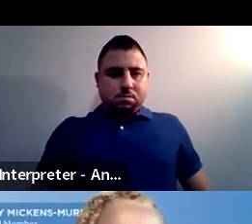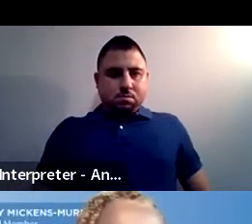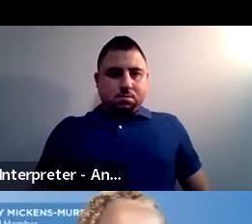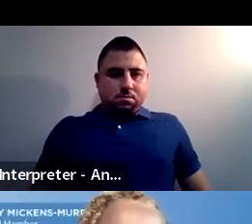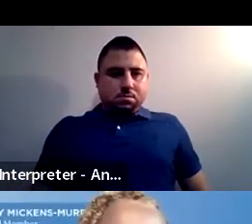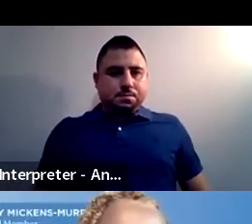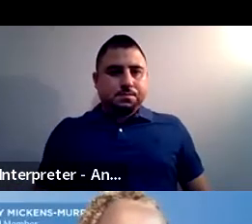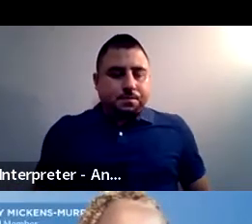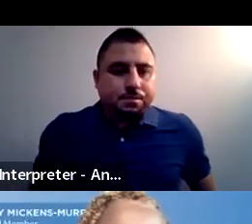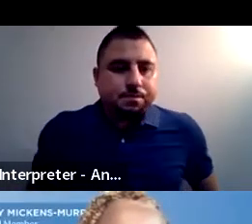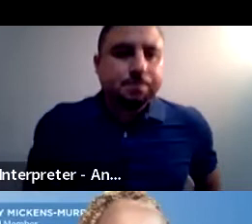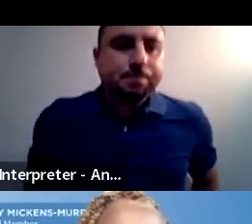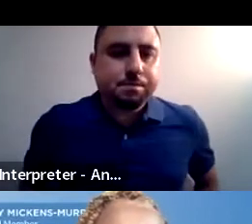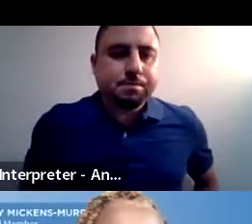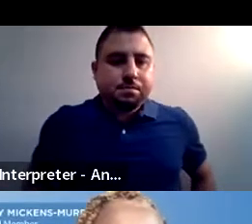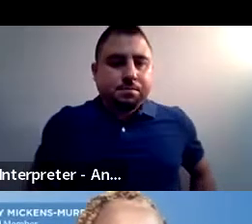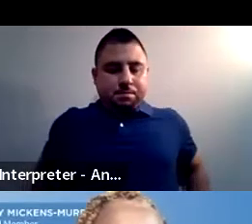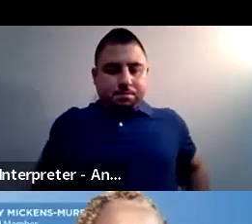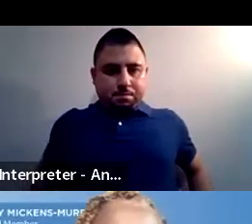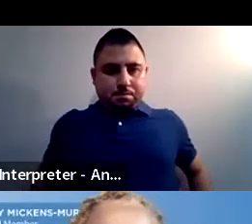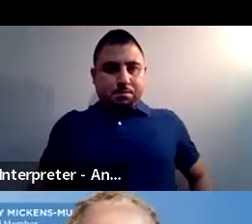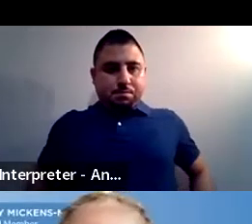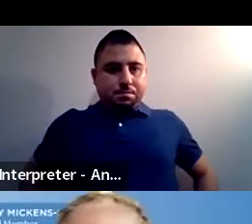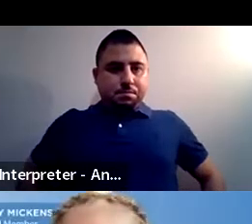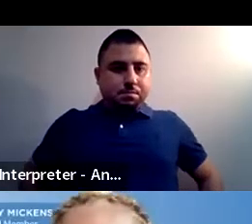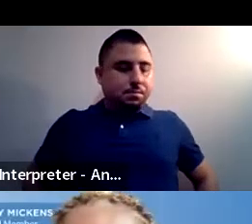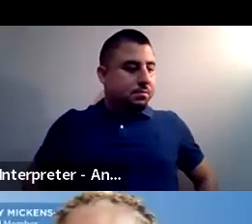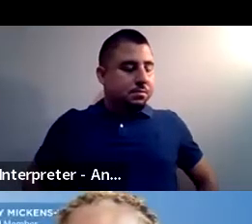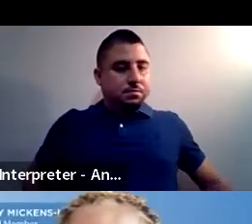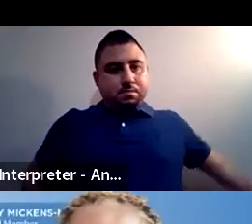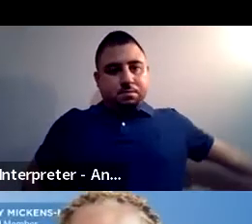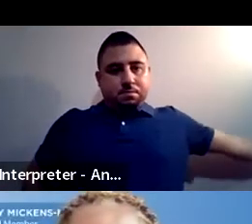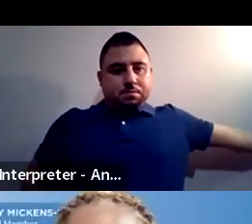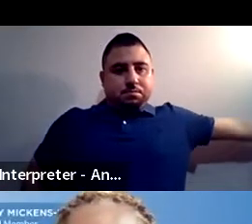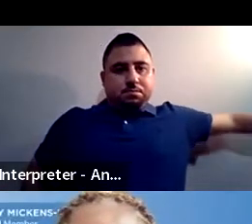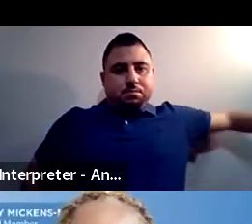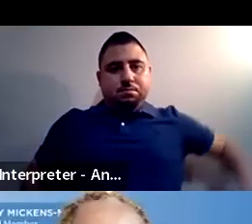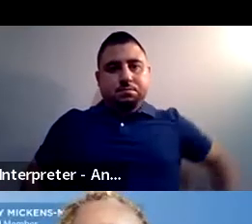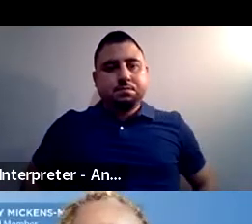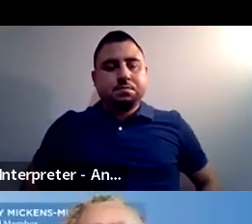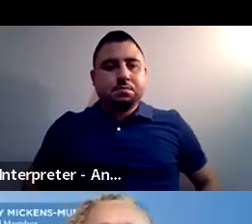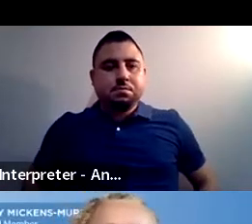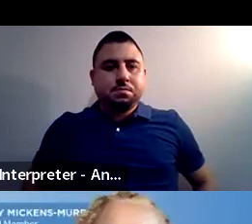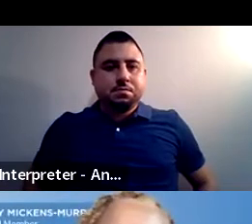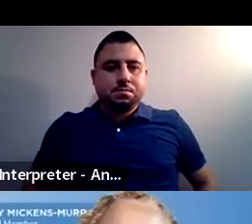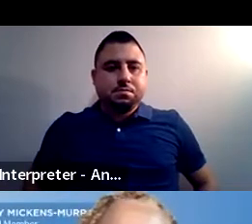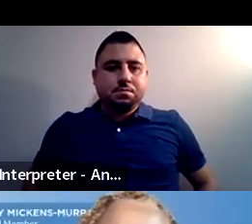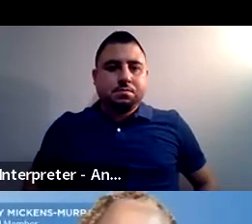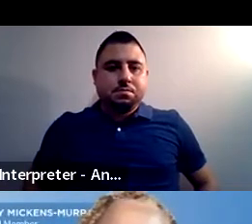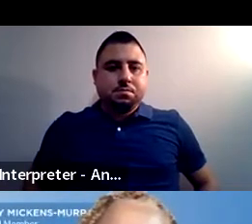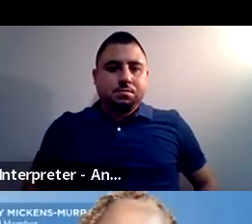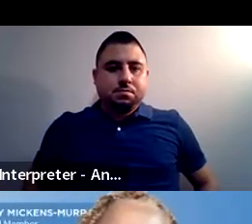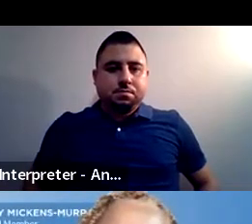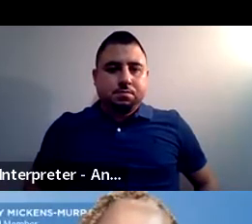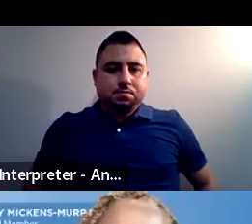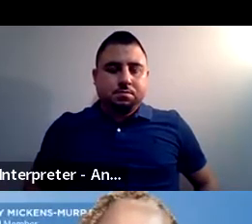año. Pero al final ustedes tienen la palabra, pero deberían de concientizarse en realidad en ver si a los niños no les va a afectar